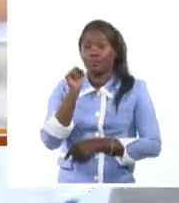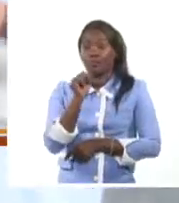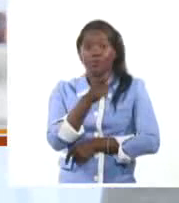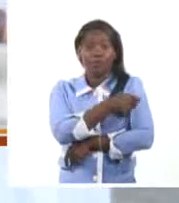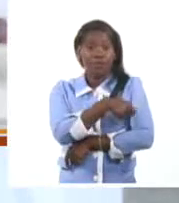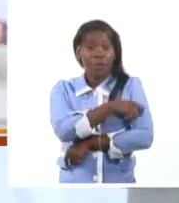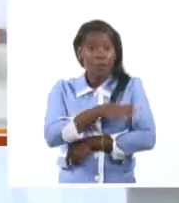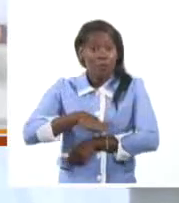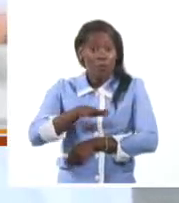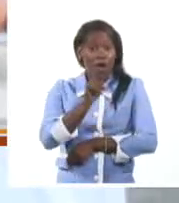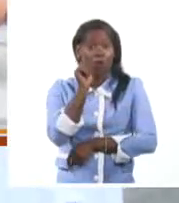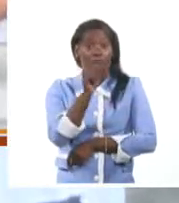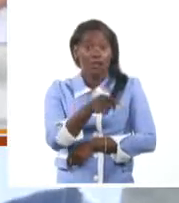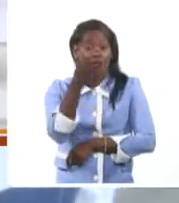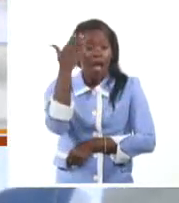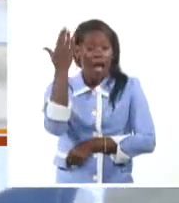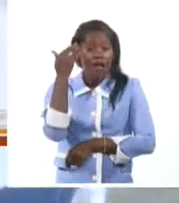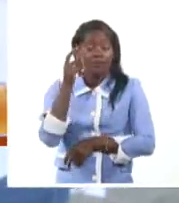conjunto guaguancó